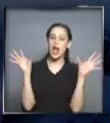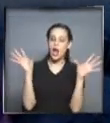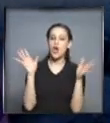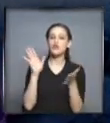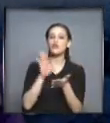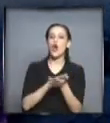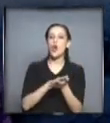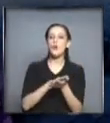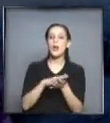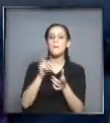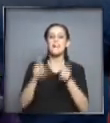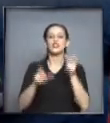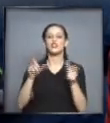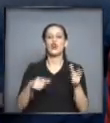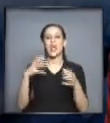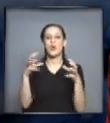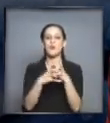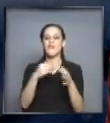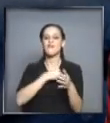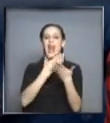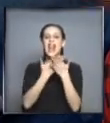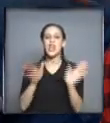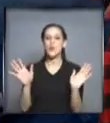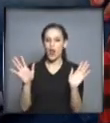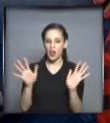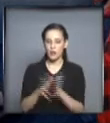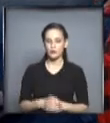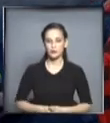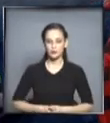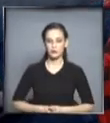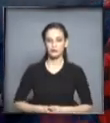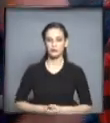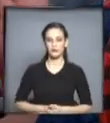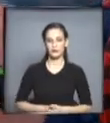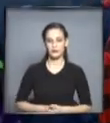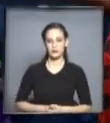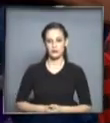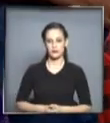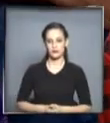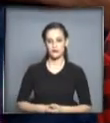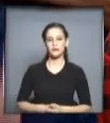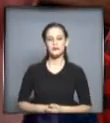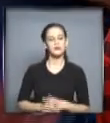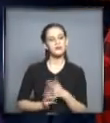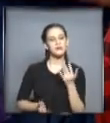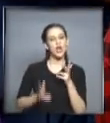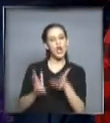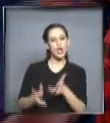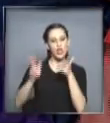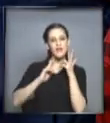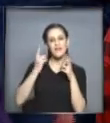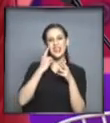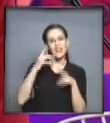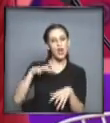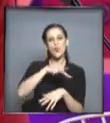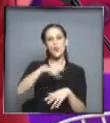los chicos del Partido Liberal Libertario, que es con los que estamos debatiendo. Sí. Que nos dicen a nosotros que vivimos en una Matrix o que